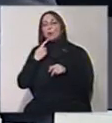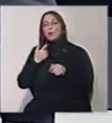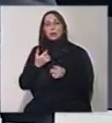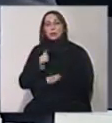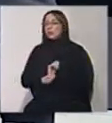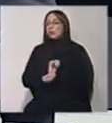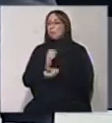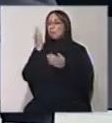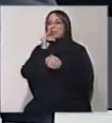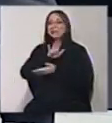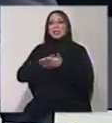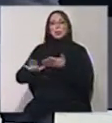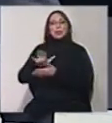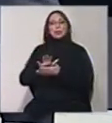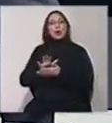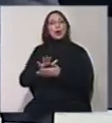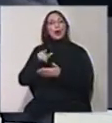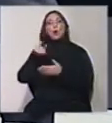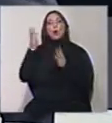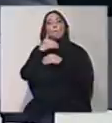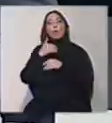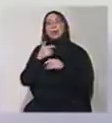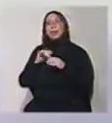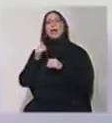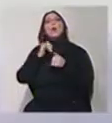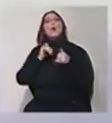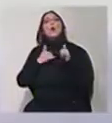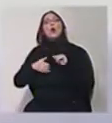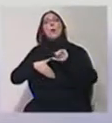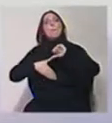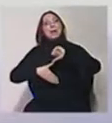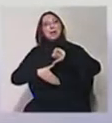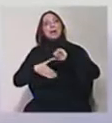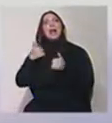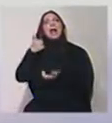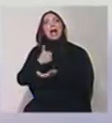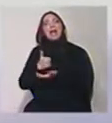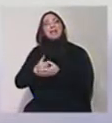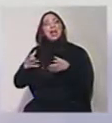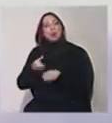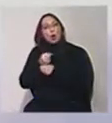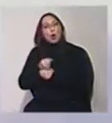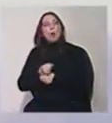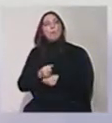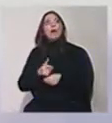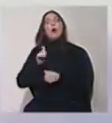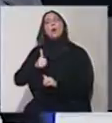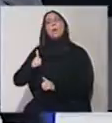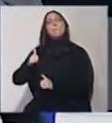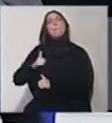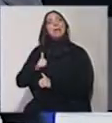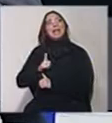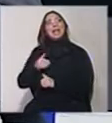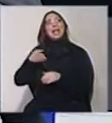estas situaciones que se dan en concreto sí, en los Brasil. Juegos Panamericanos también, por ejemplo, cada vez que había Copa y todo o eso. Cada vez que los militares entraban